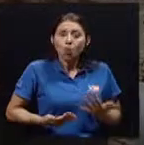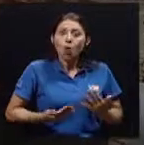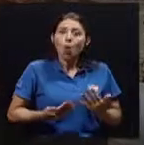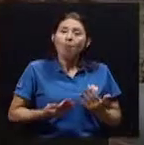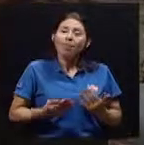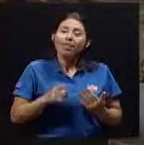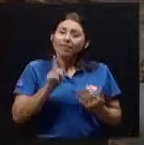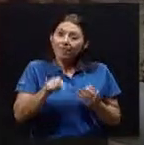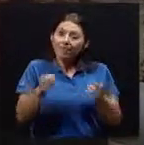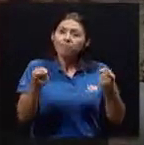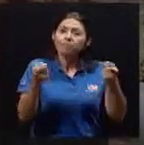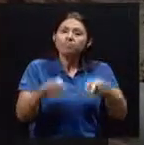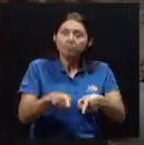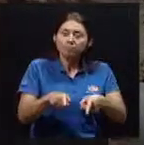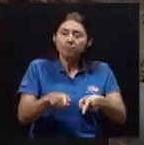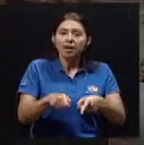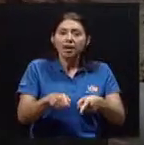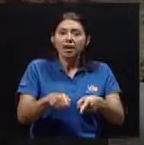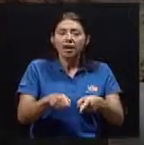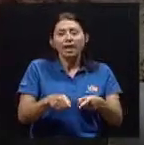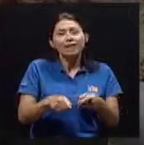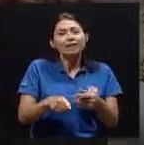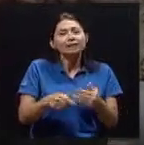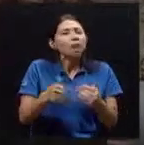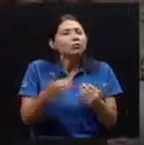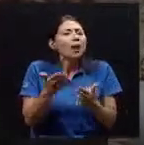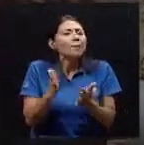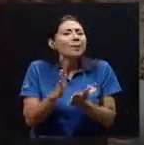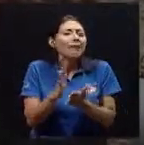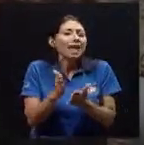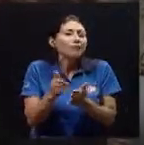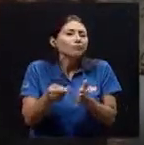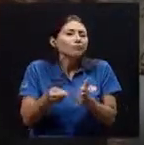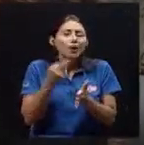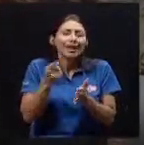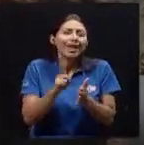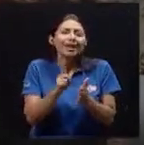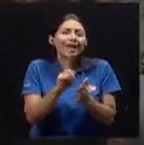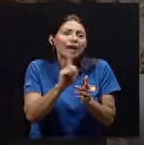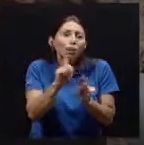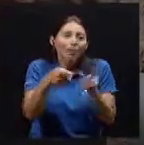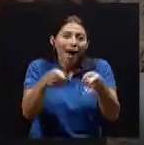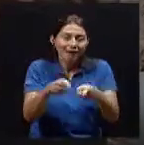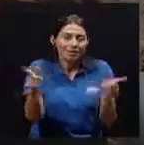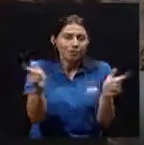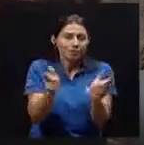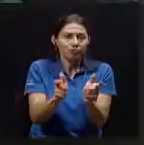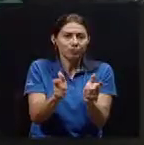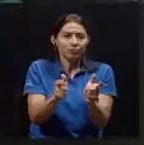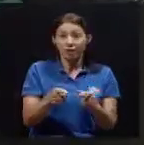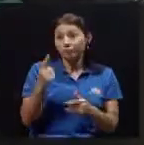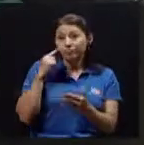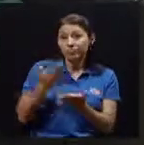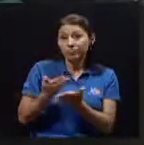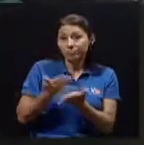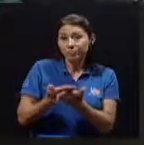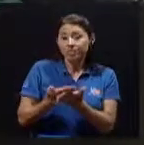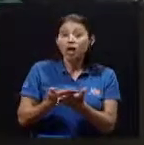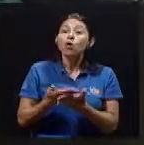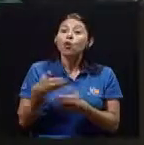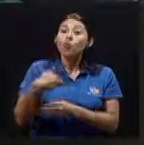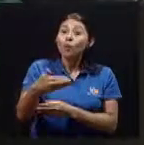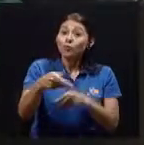o se dé, digamos, en el menor de los casos, ¿verdad? La evidencia apunta, ¿verdad?, que a más temprana la educación,